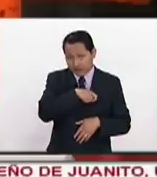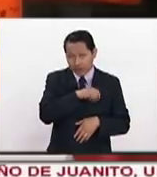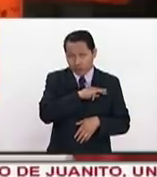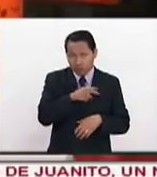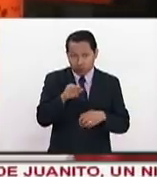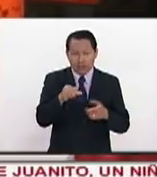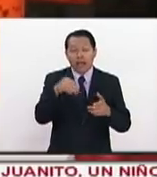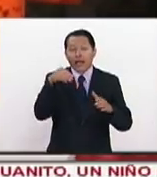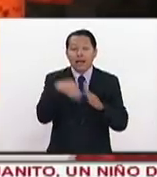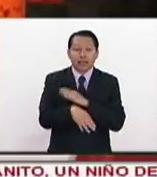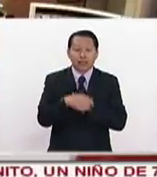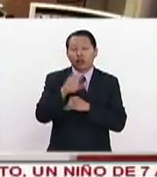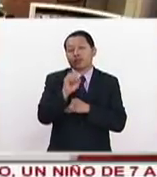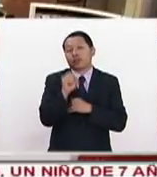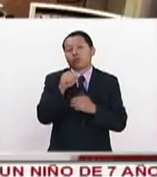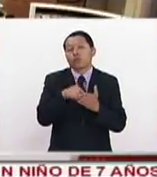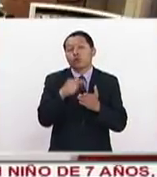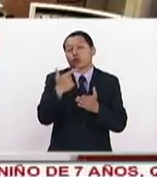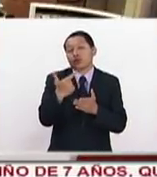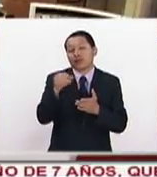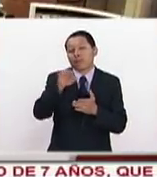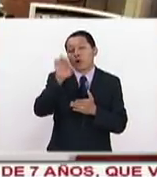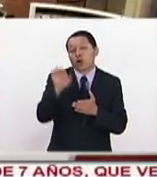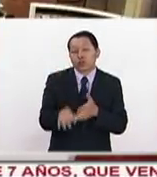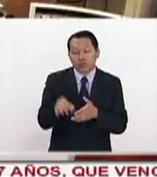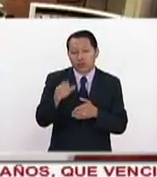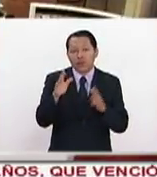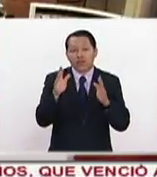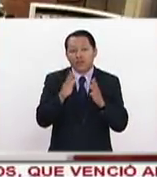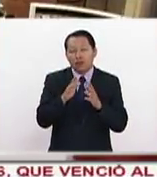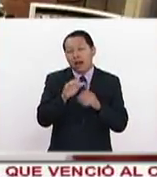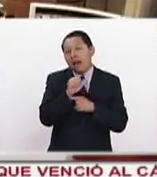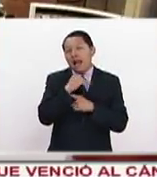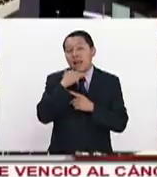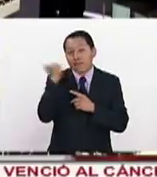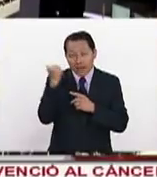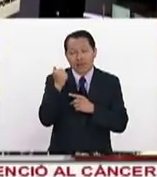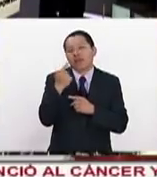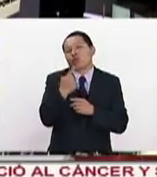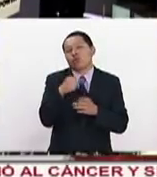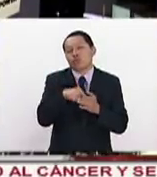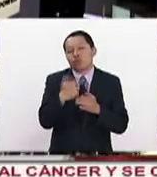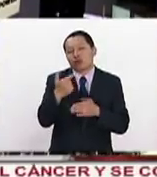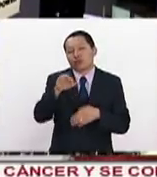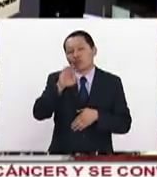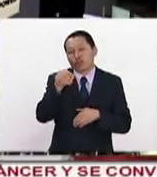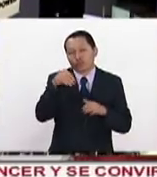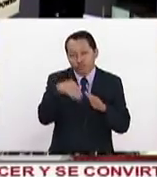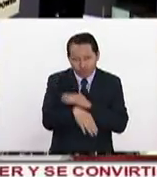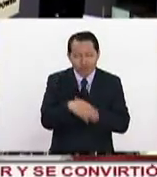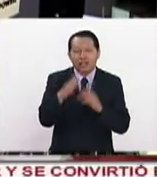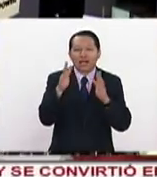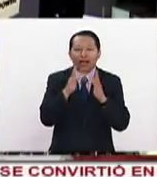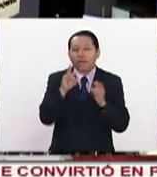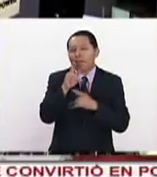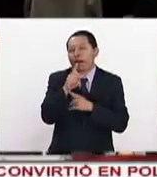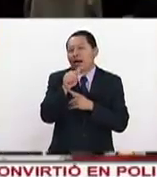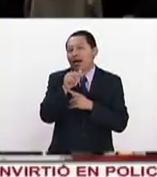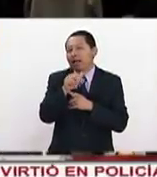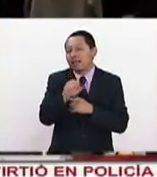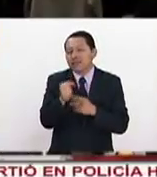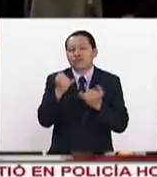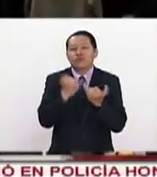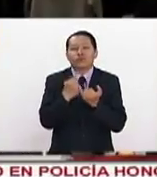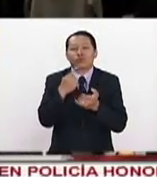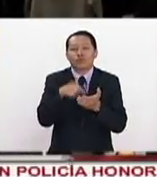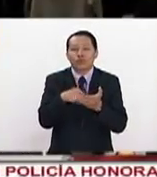una caída de 0.7%, la de Frankfurt de Alemania cayó 1.7%, la de París pues también